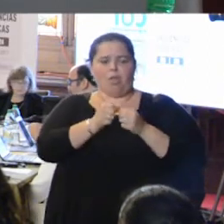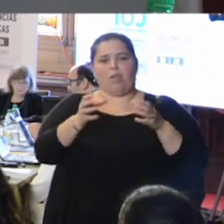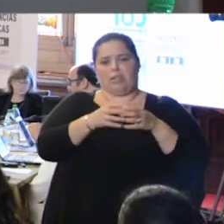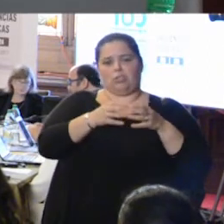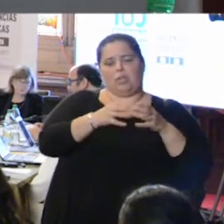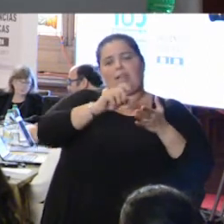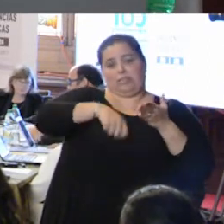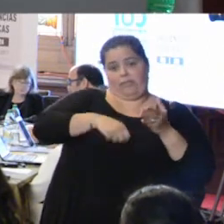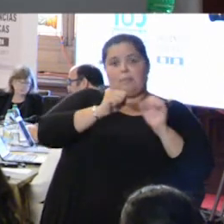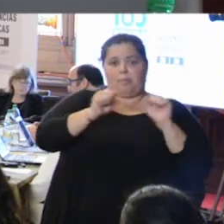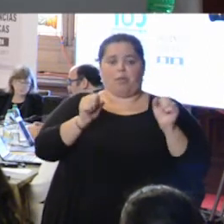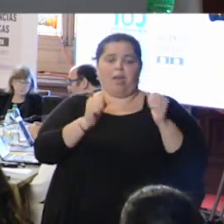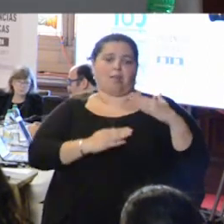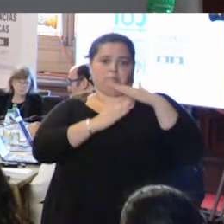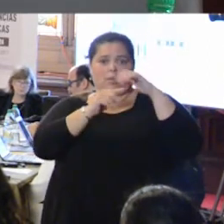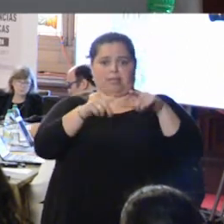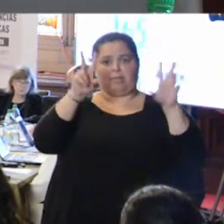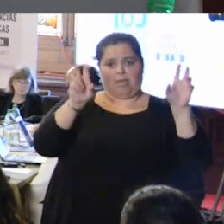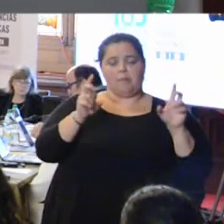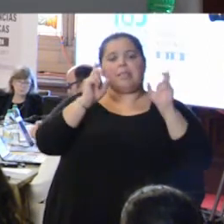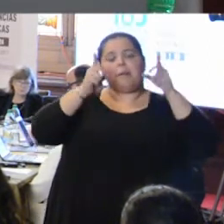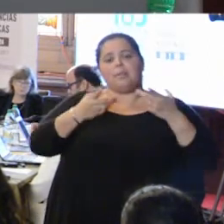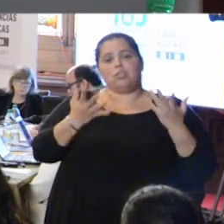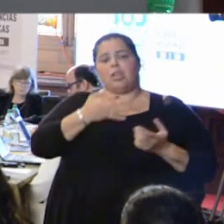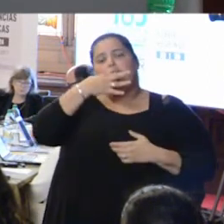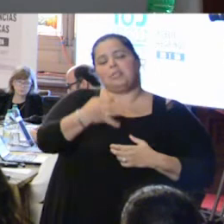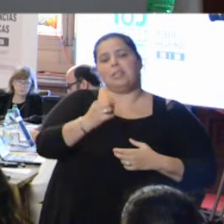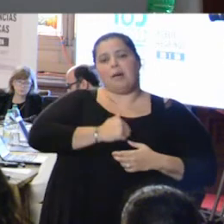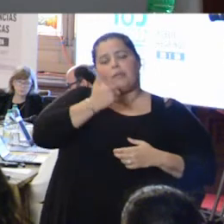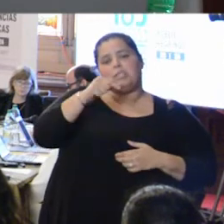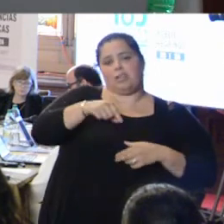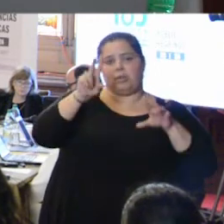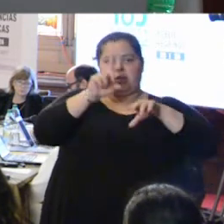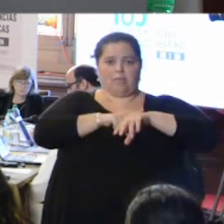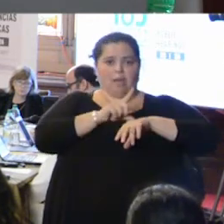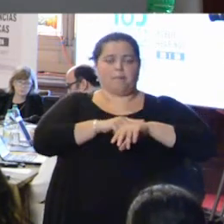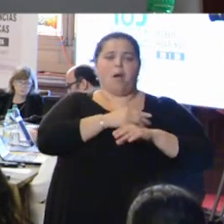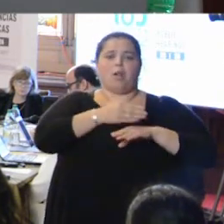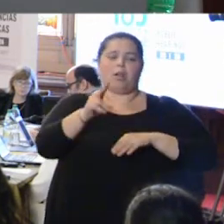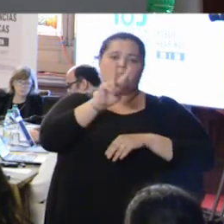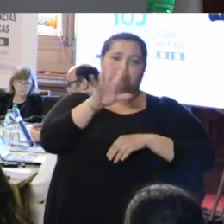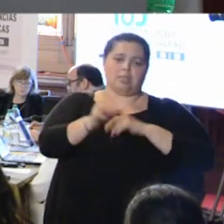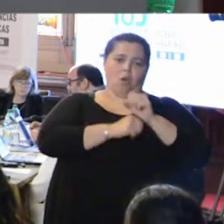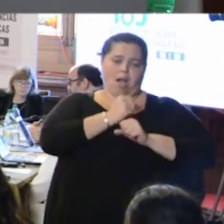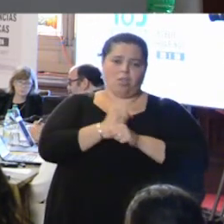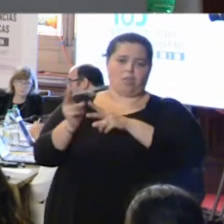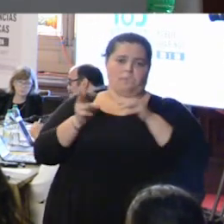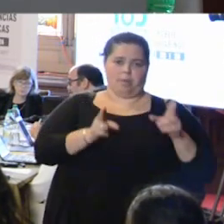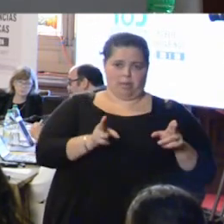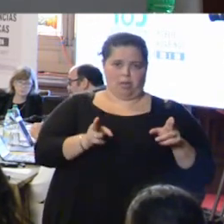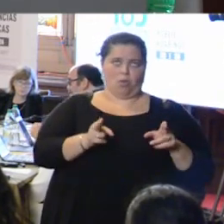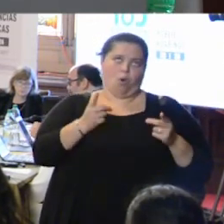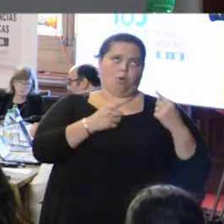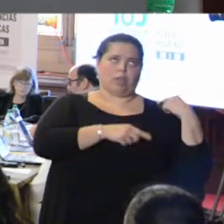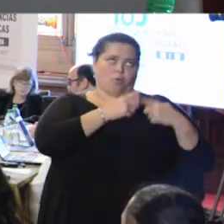tema. Yo tendría que concluir diciendo, aprovechando el tiempo, que a lo largo de los 25 años del periodo, el retomar del